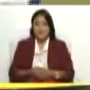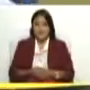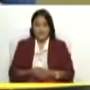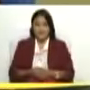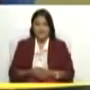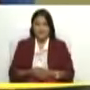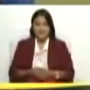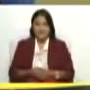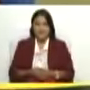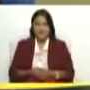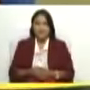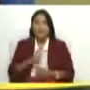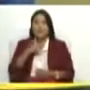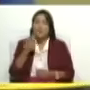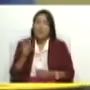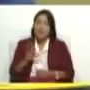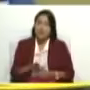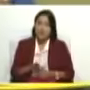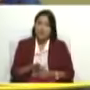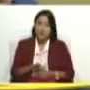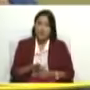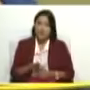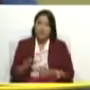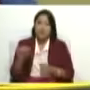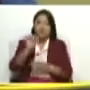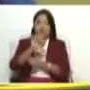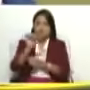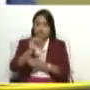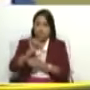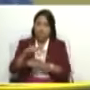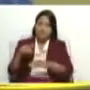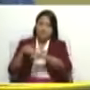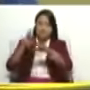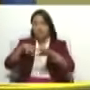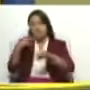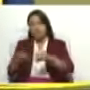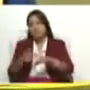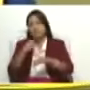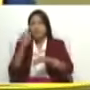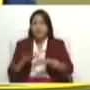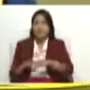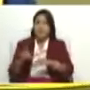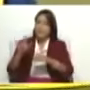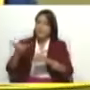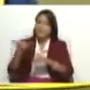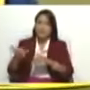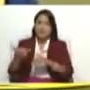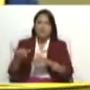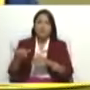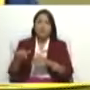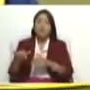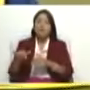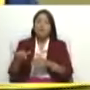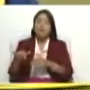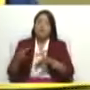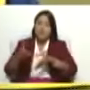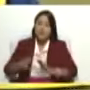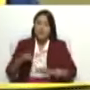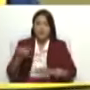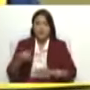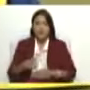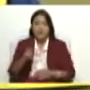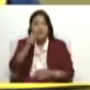nació y murió Porque después tuvo un accidente tránsito exactamente en el pueblo donde él nació Ah desde